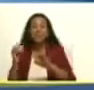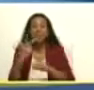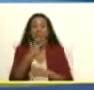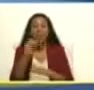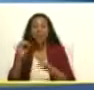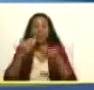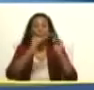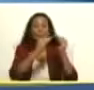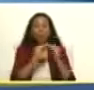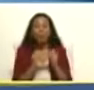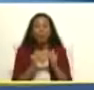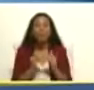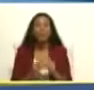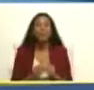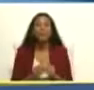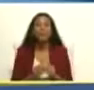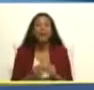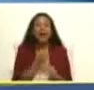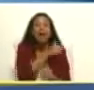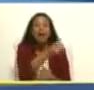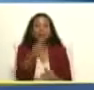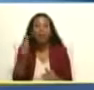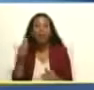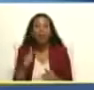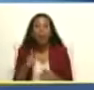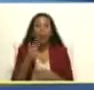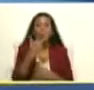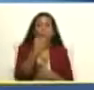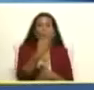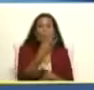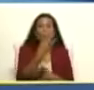46.638 comunidades, y en cada una de las